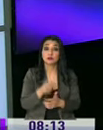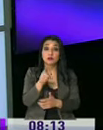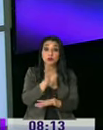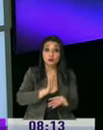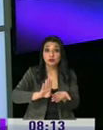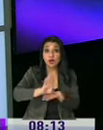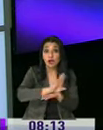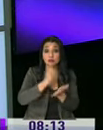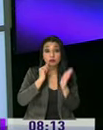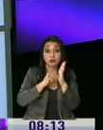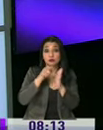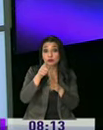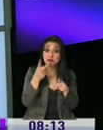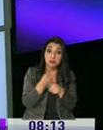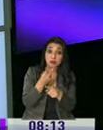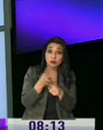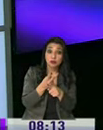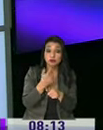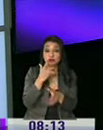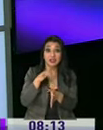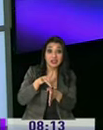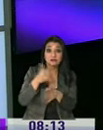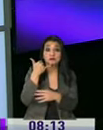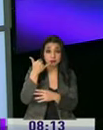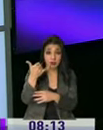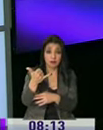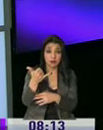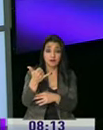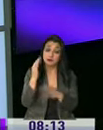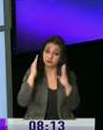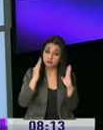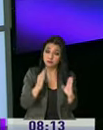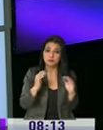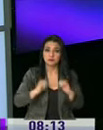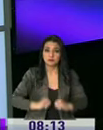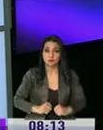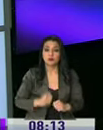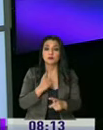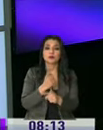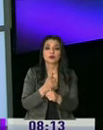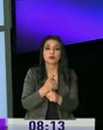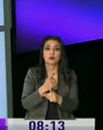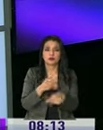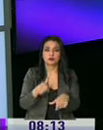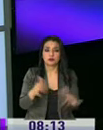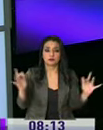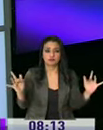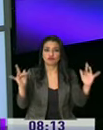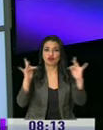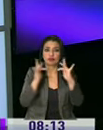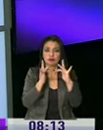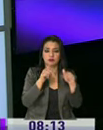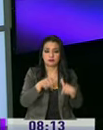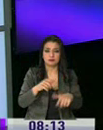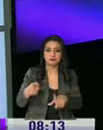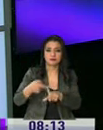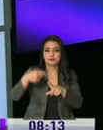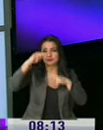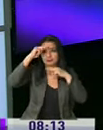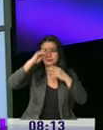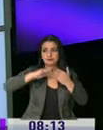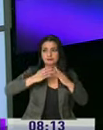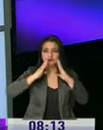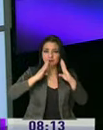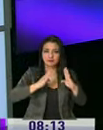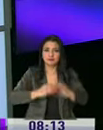piensa usted que puede tener estos problemas, llámenos, están justamente para servirlos. Para eso hacemos intermediación en este, el primer noticiero de la